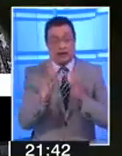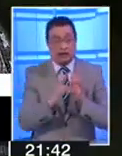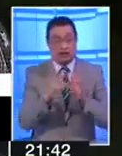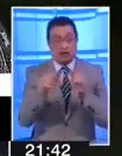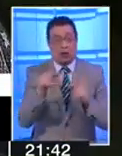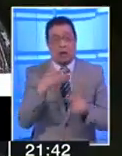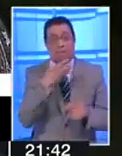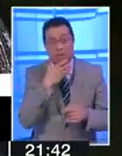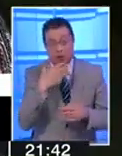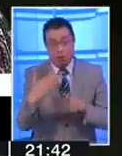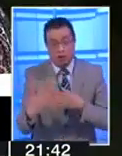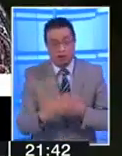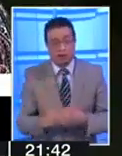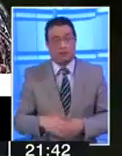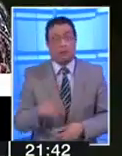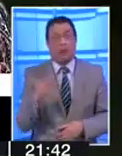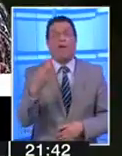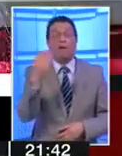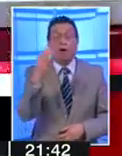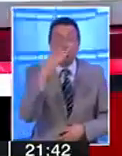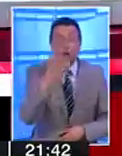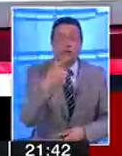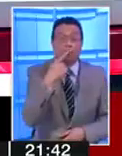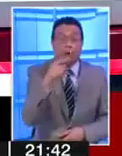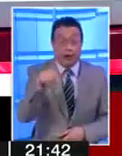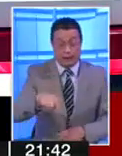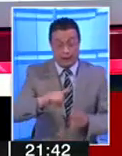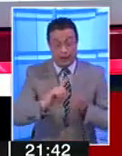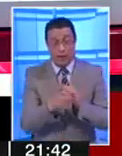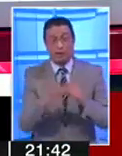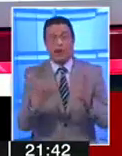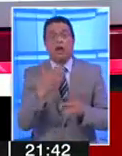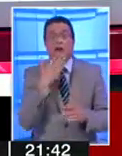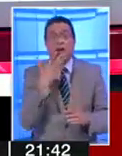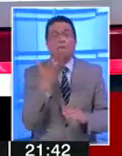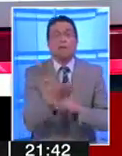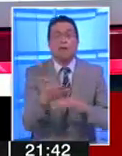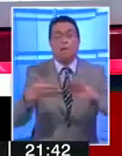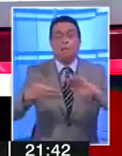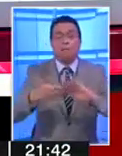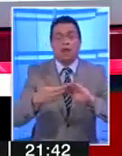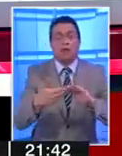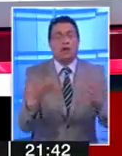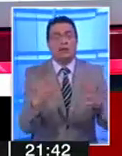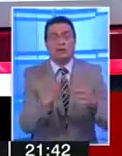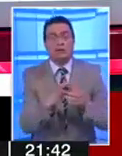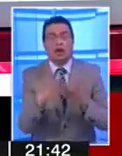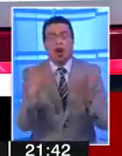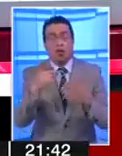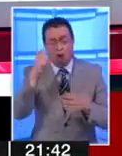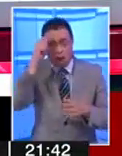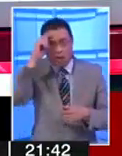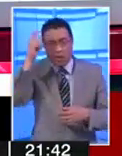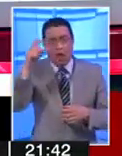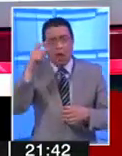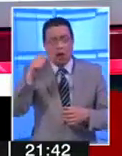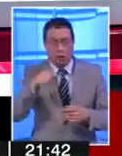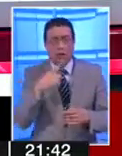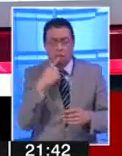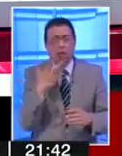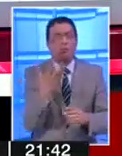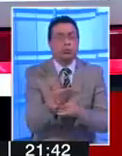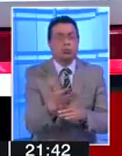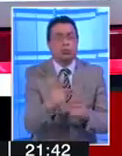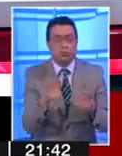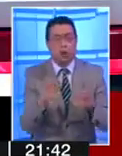para Navidad. Solange, buenas noches, pero hay un cambio este año, que es esto de la petición de perdón que se hará. ¿Cómo surge la idea de hacer esa petición